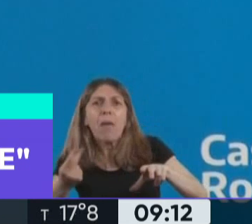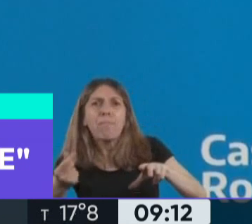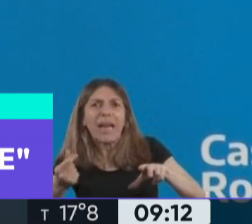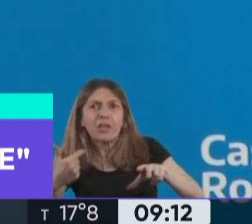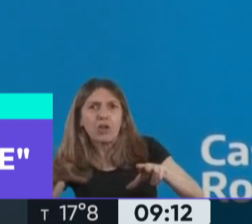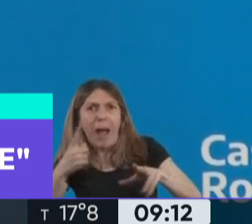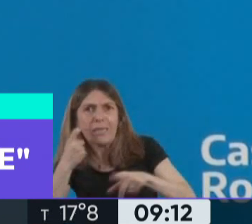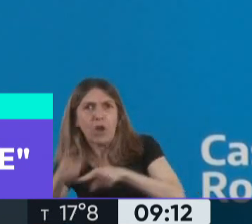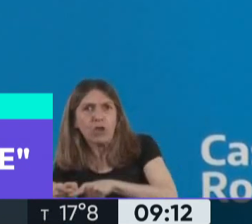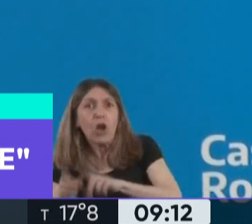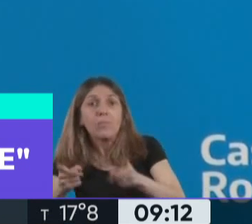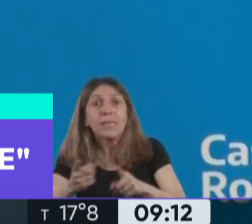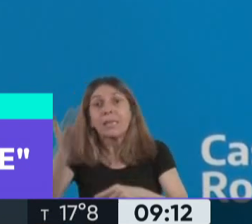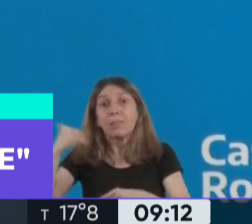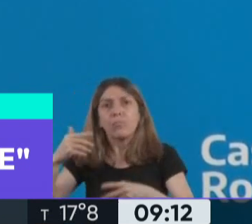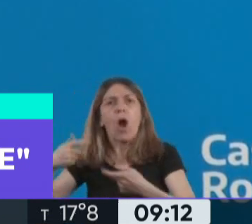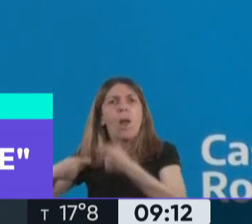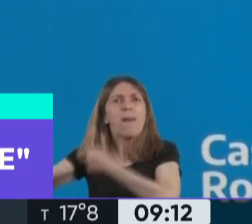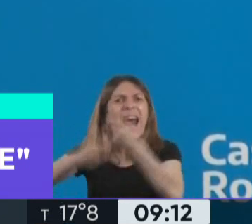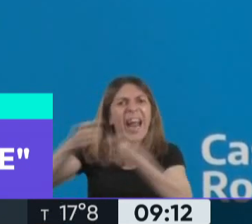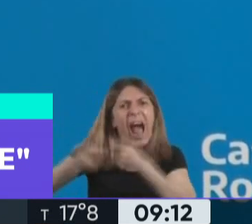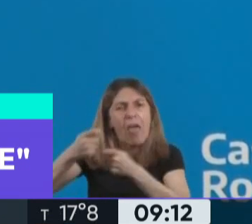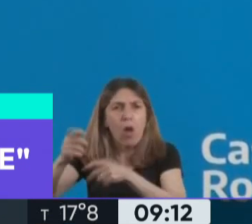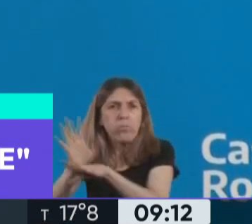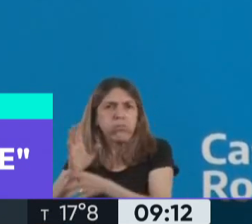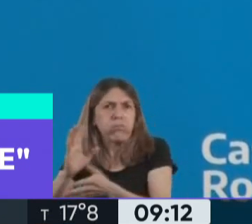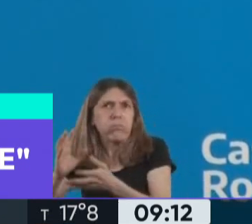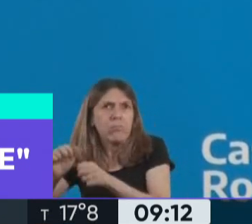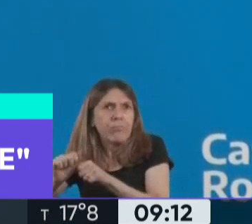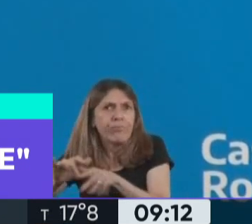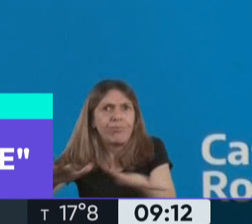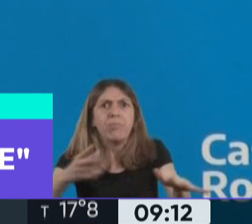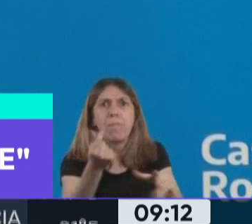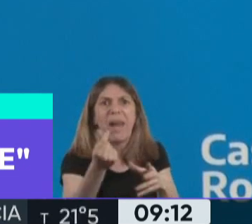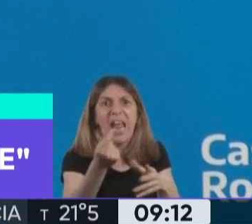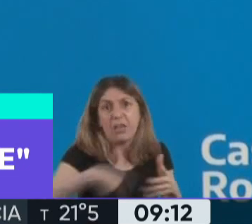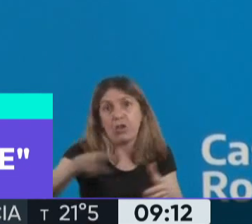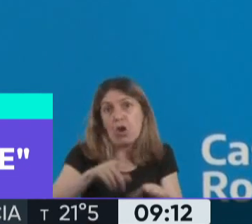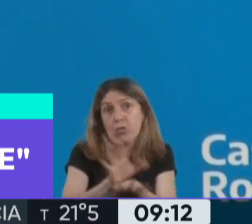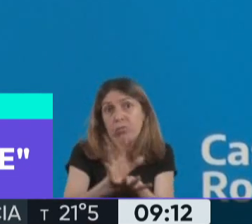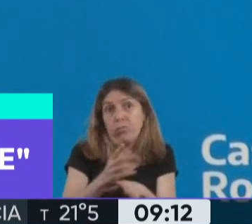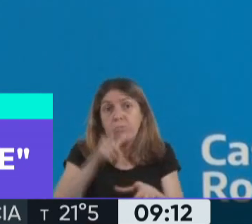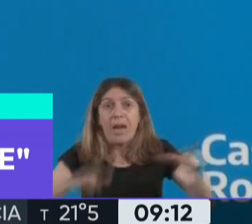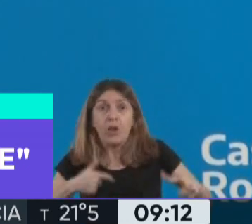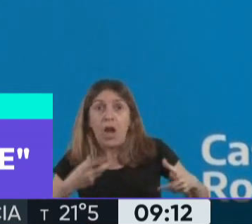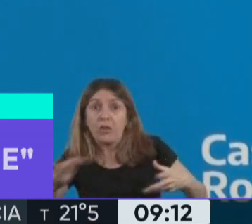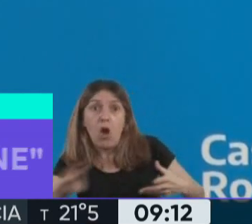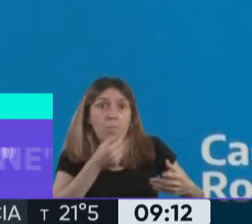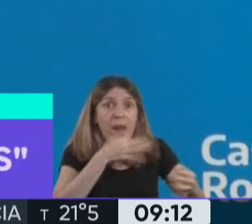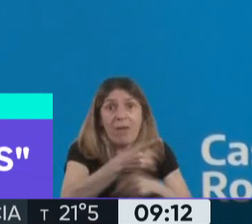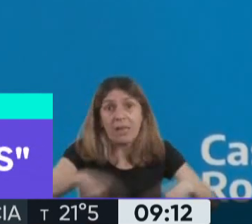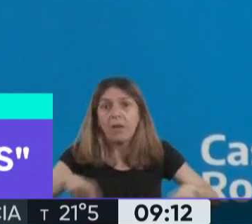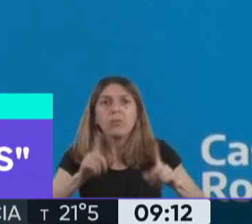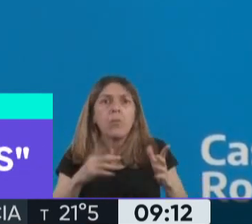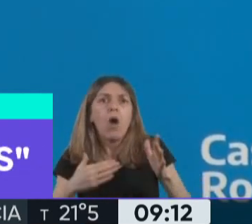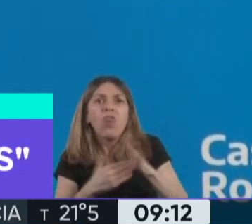los formadores de precios, que son los oligopolios, que son los que llevan a la mesa de los argentinos, en definitiva, tiene que ver con eso, con las condiciones de producción, con